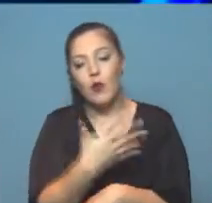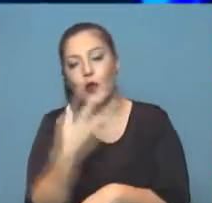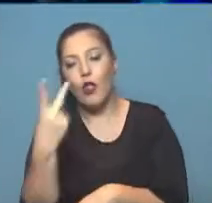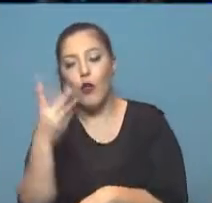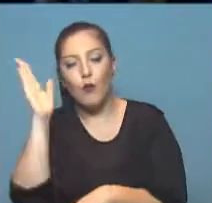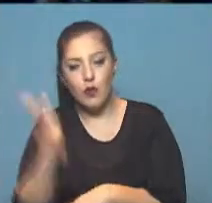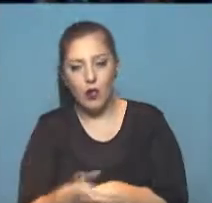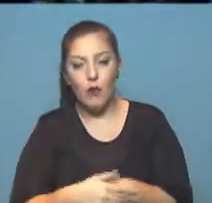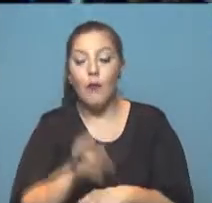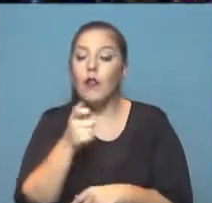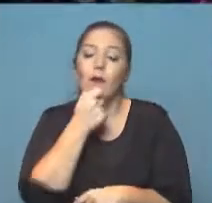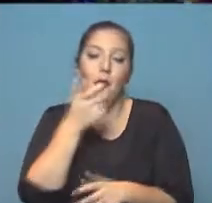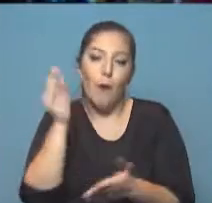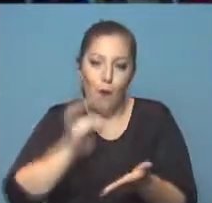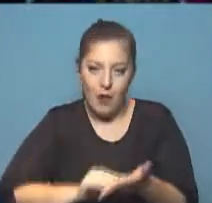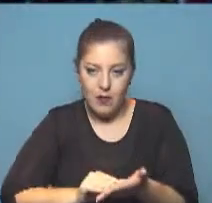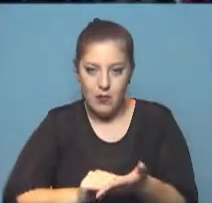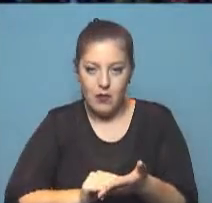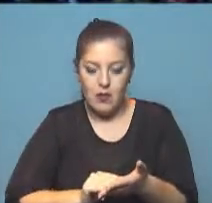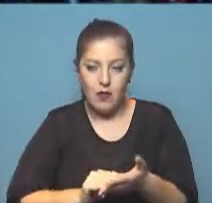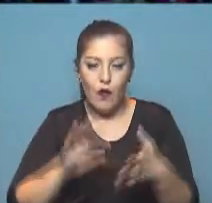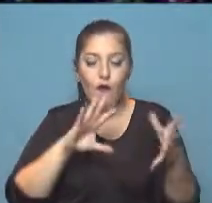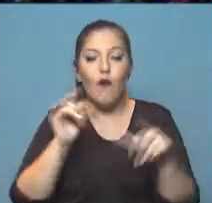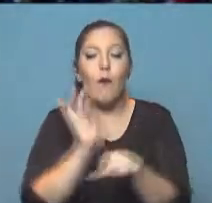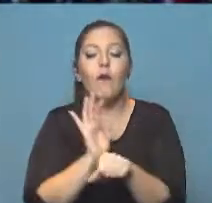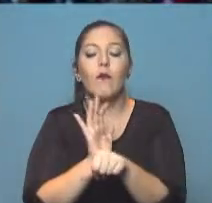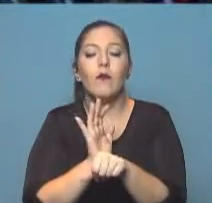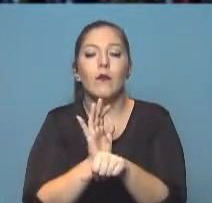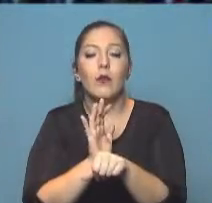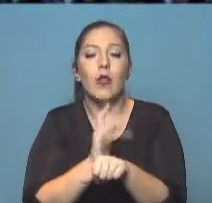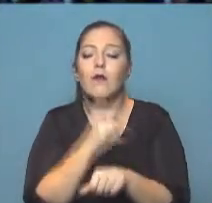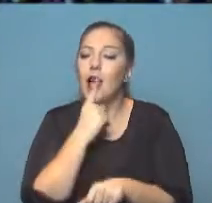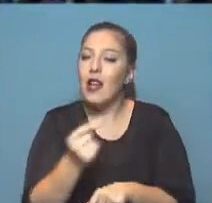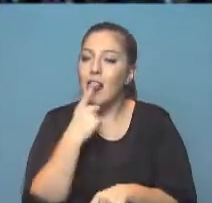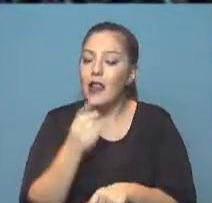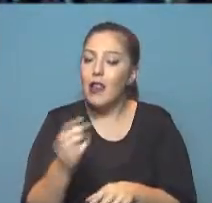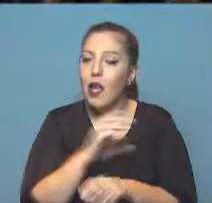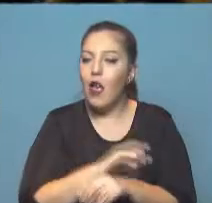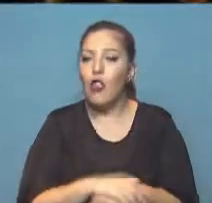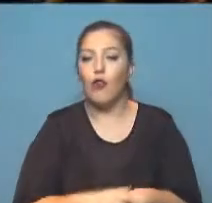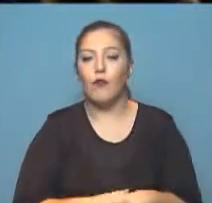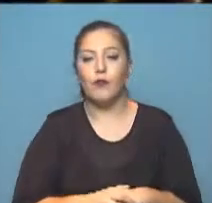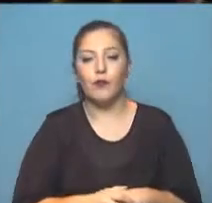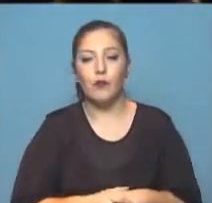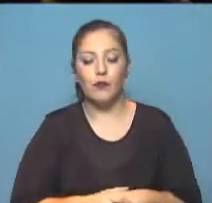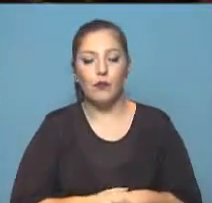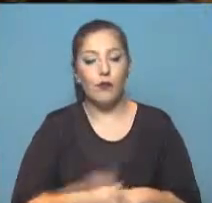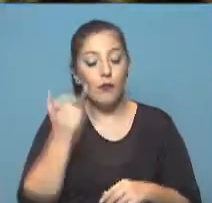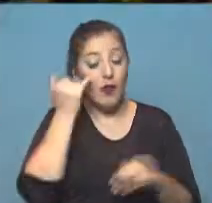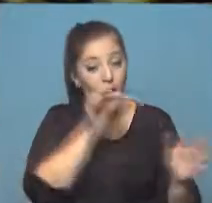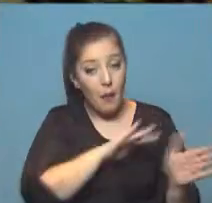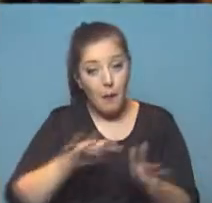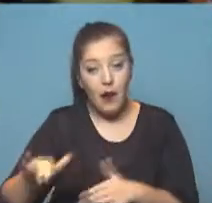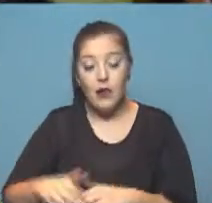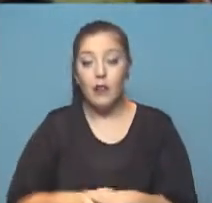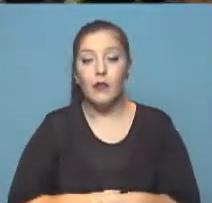52%. Este es un ejemplo más de un sistema que está muy cuestionado, severamente deslegitimado. Y por el otro